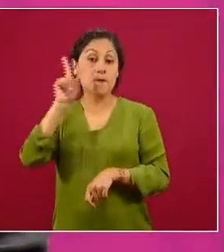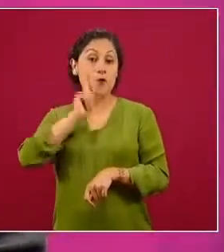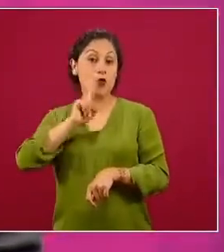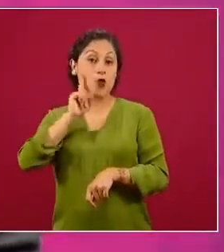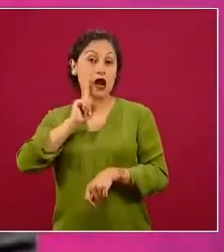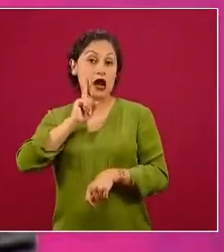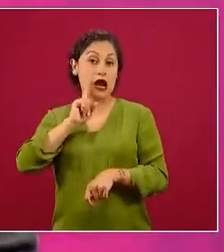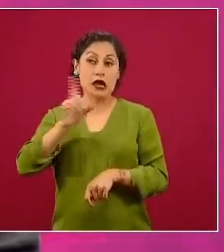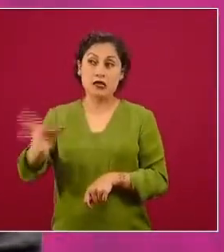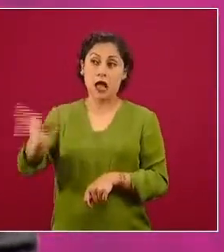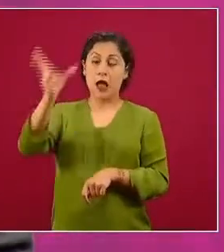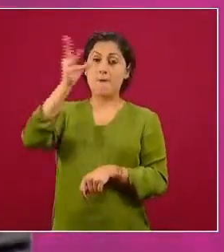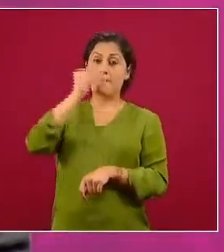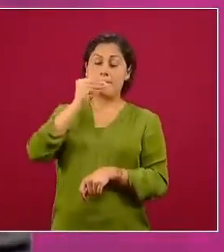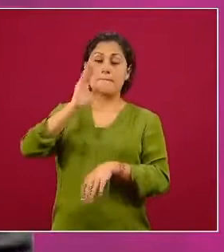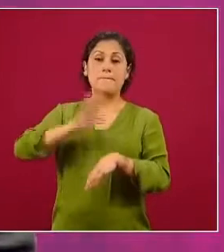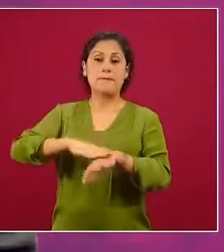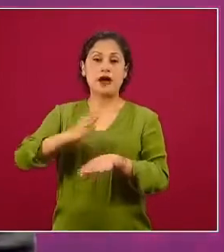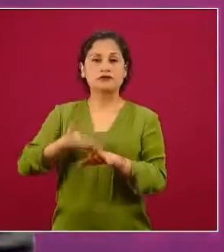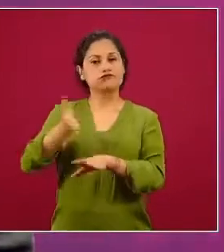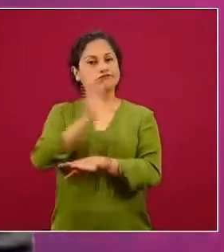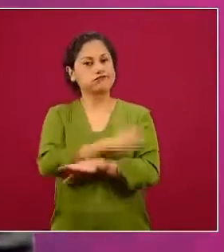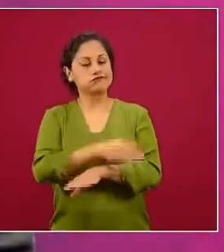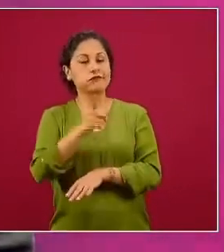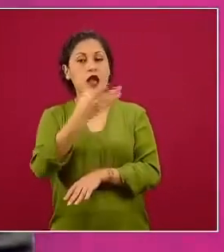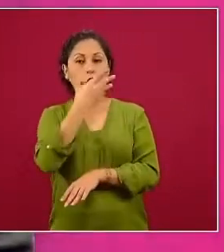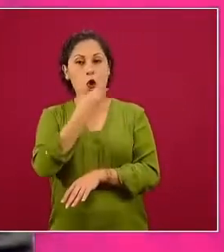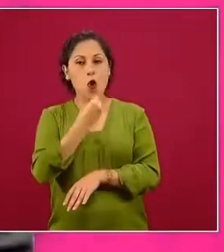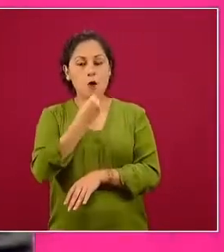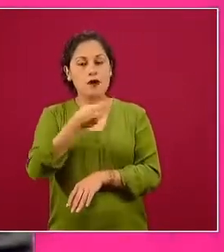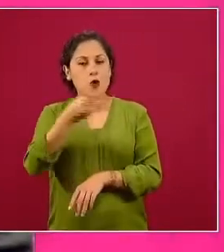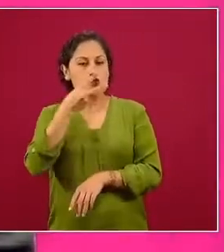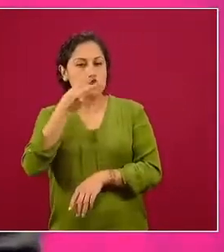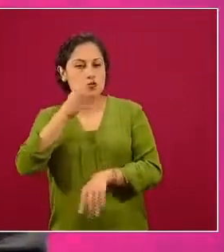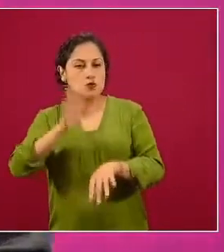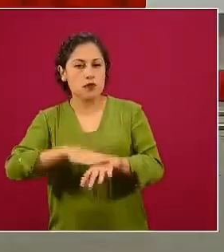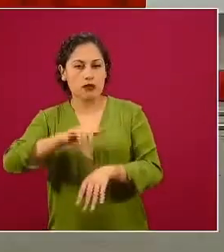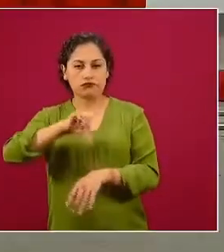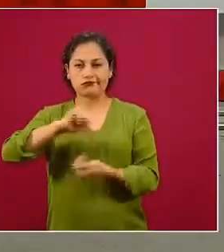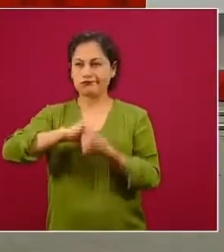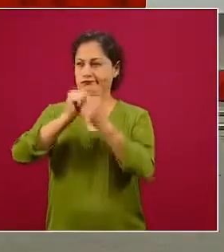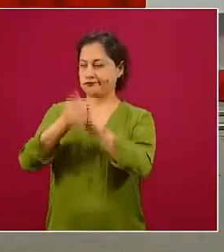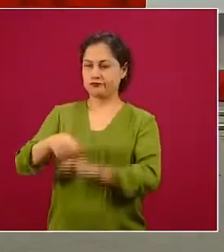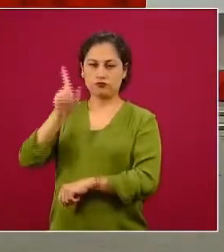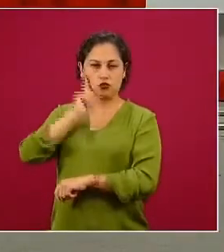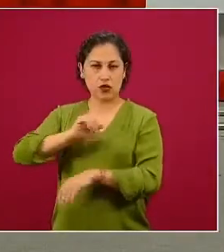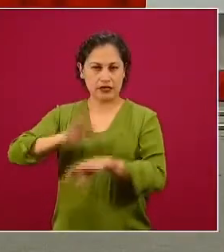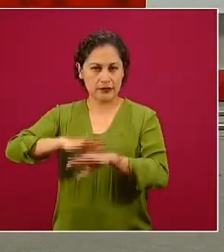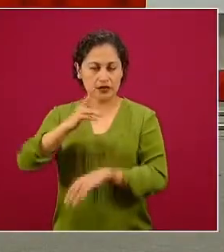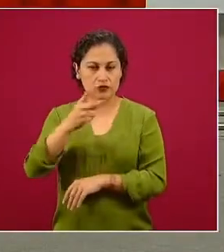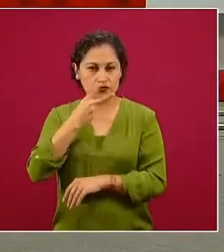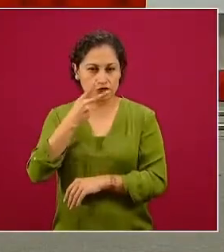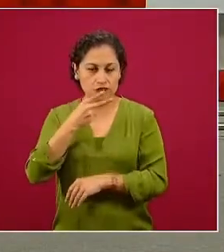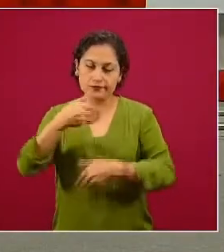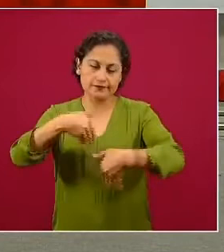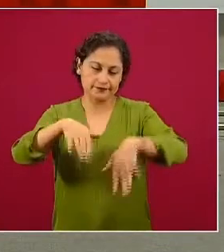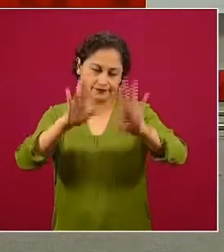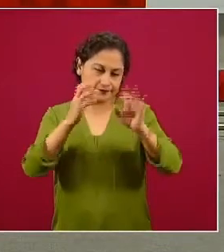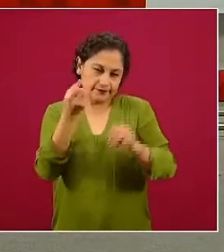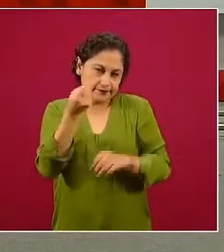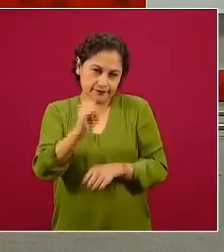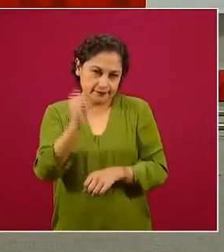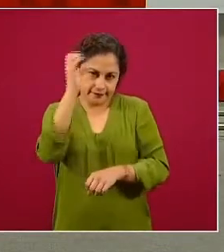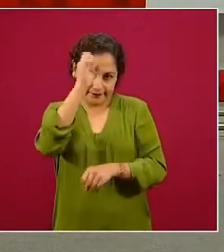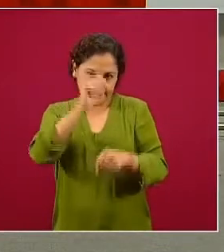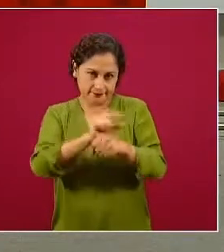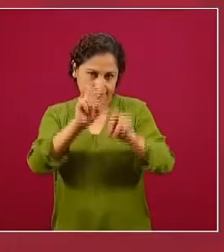sido una epidemia mayormente masculina, por razones culturales. Pero bueno, el punto es que más o menos